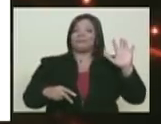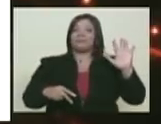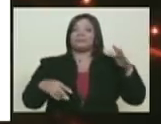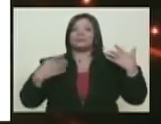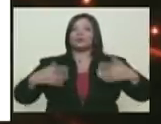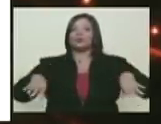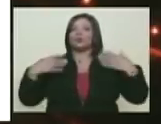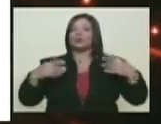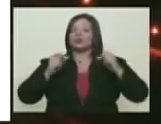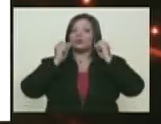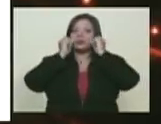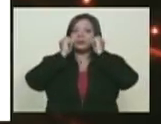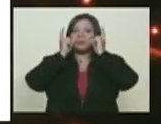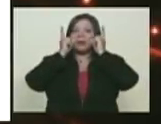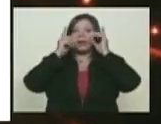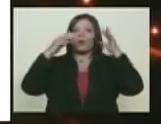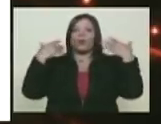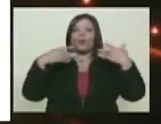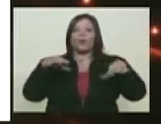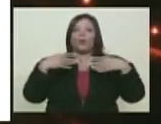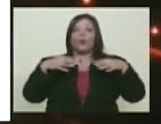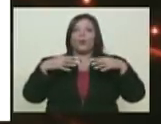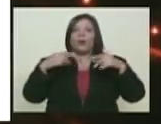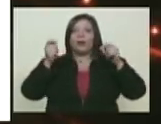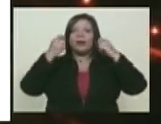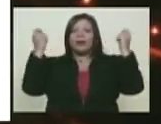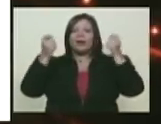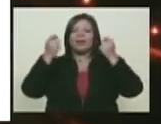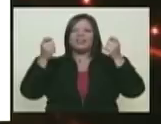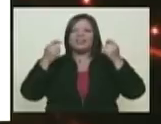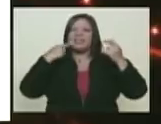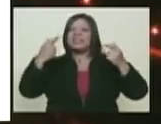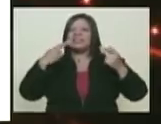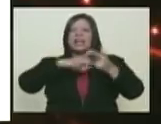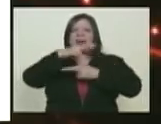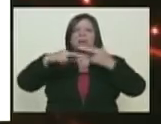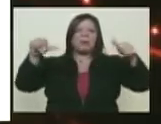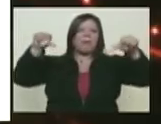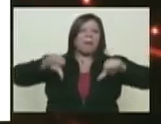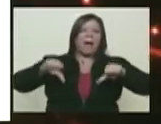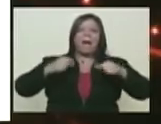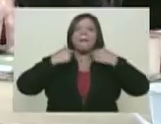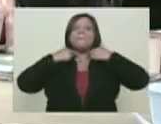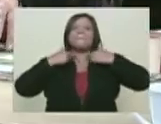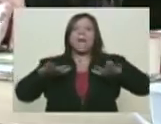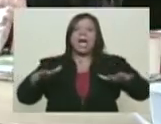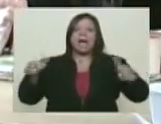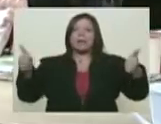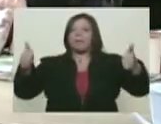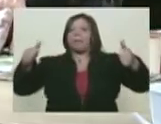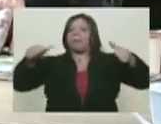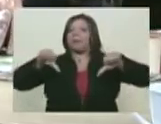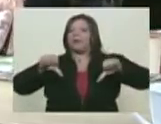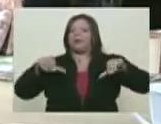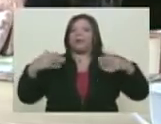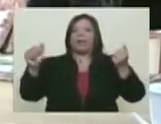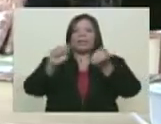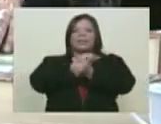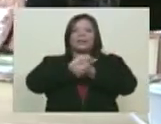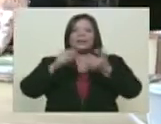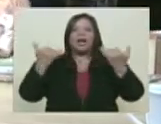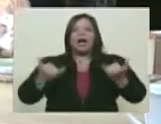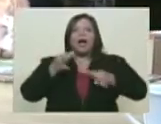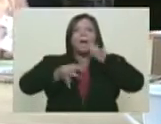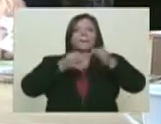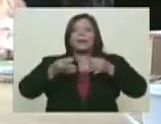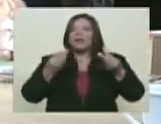produjo tremenda sorpresa por una cantidad de medios que pronosticaba que la Revolución Bolivariana se desmoronaría. No hallaba cómo explicar esto